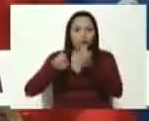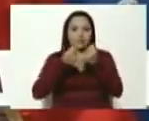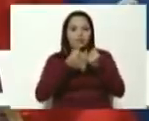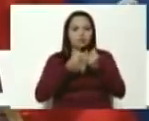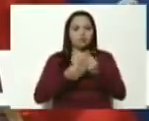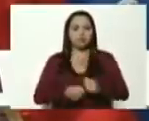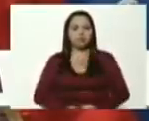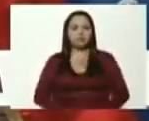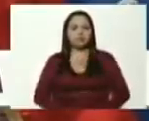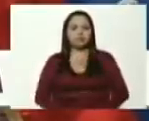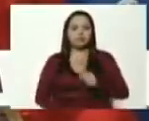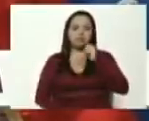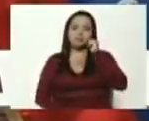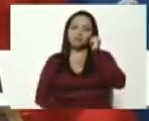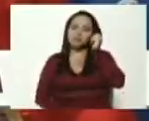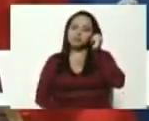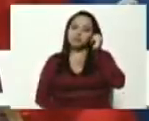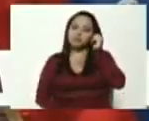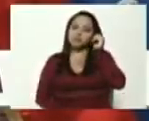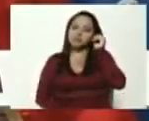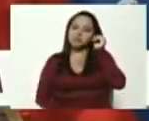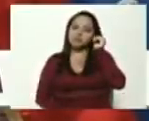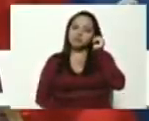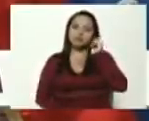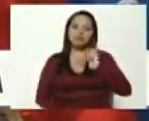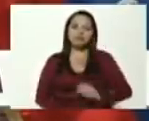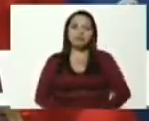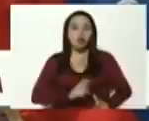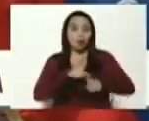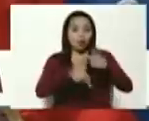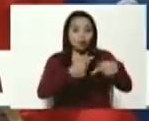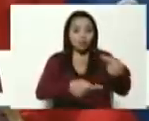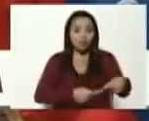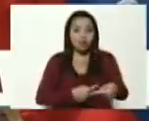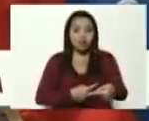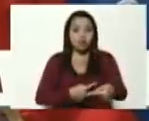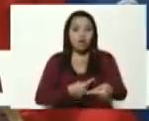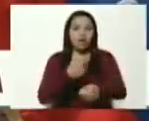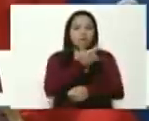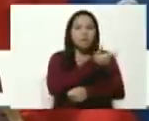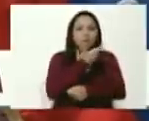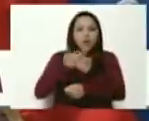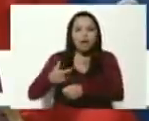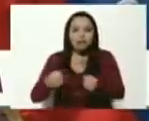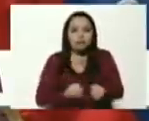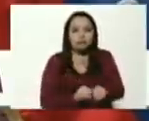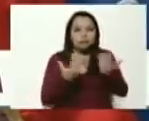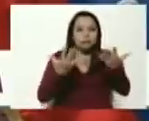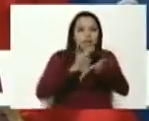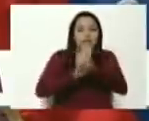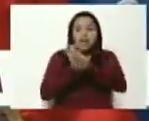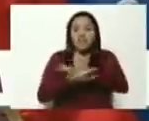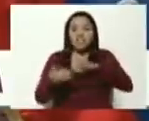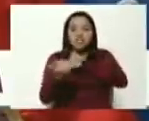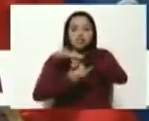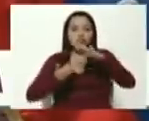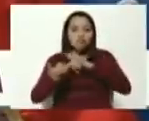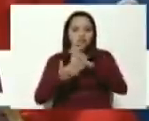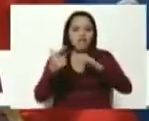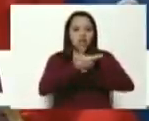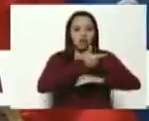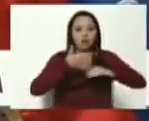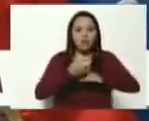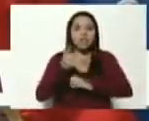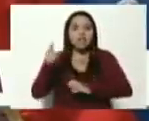que como acción colateral, obviamente, buscando implosionar las instituciones del Estado y la